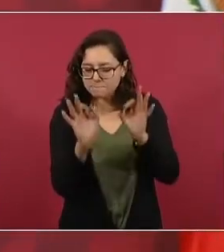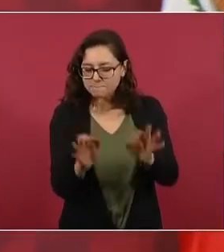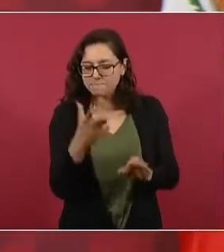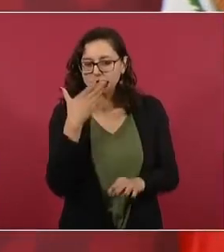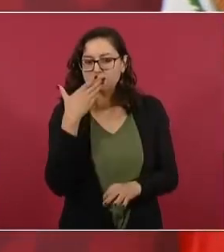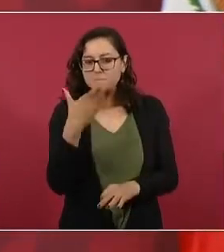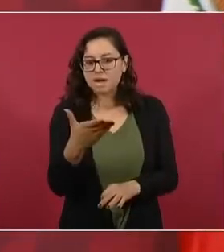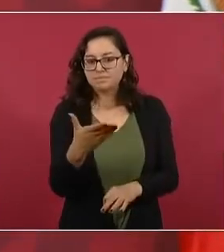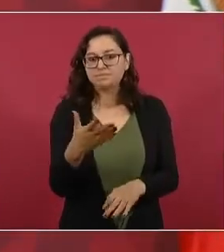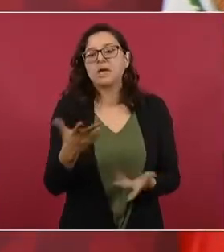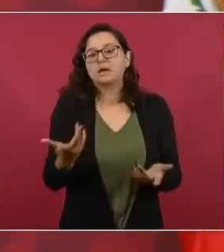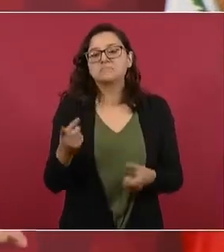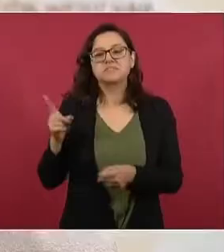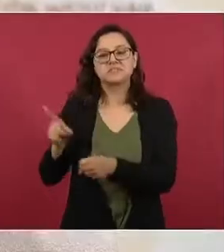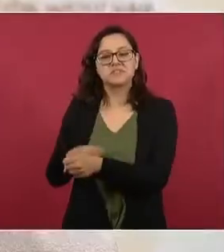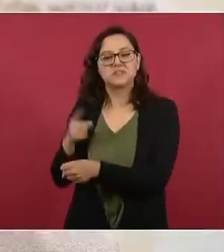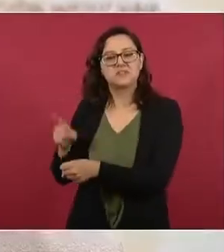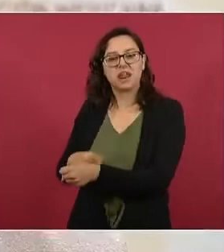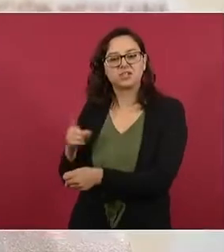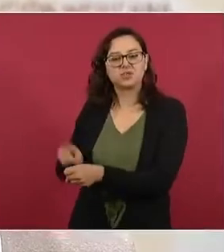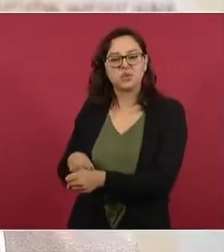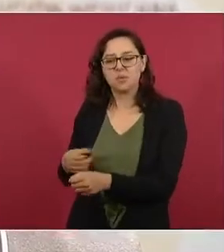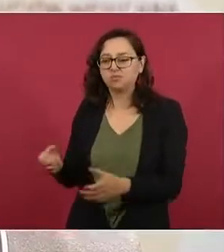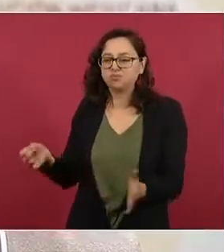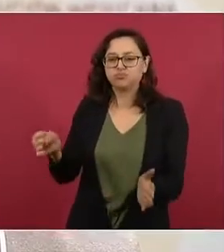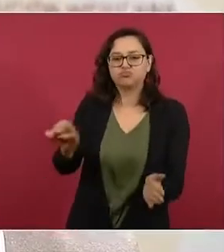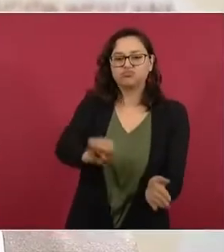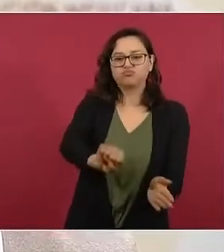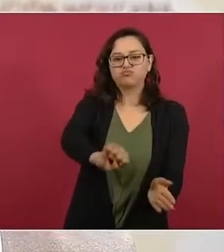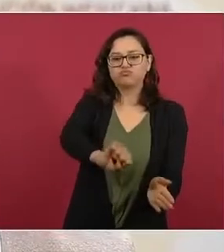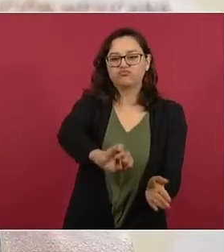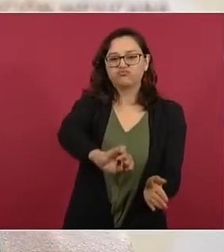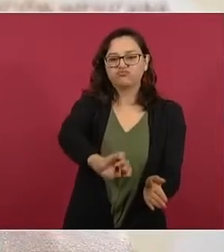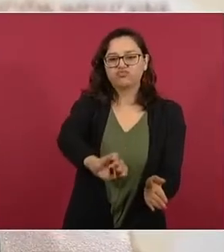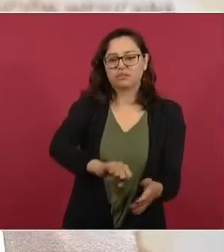usaba un refresco, que no voy a decir su nombre,